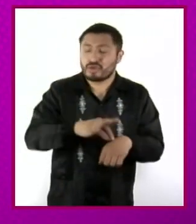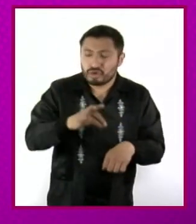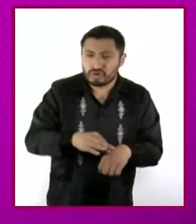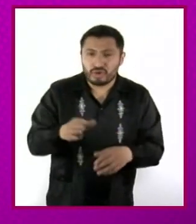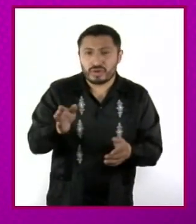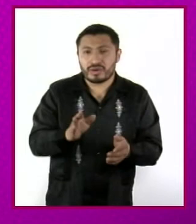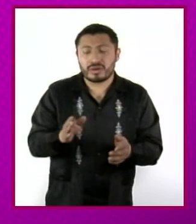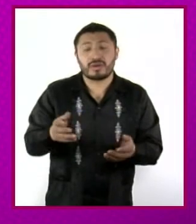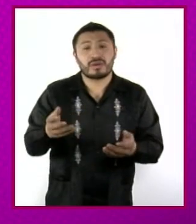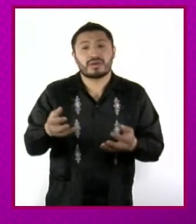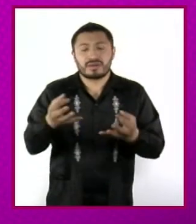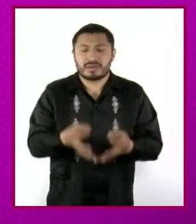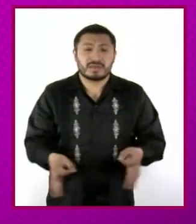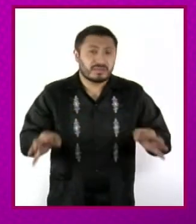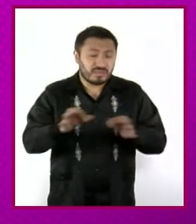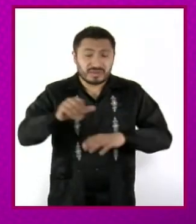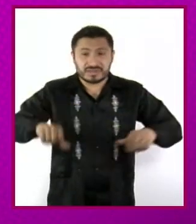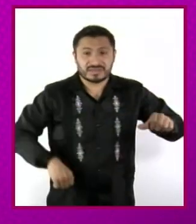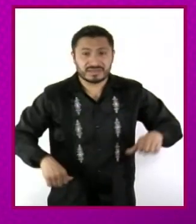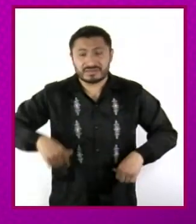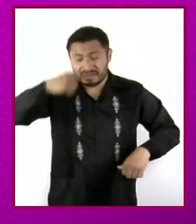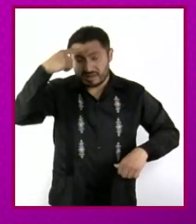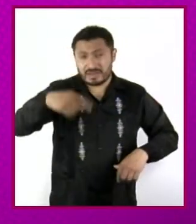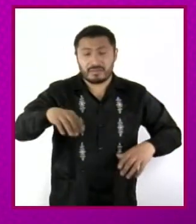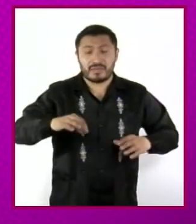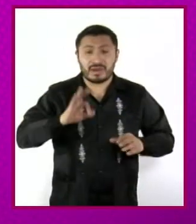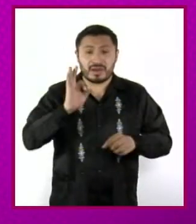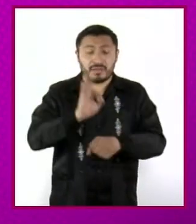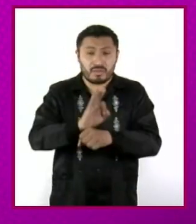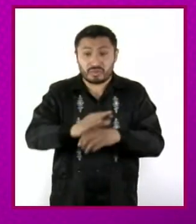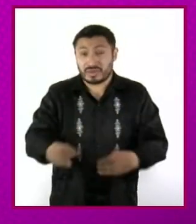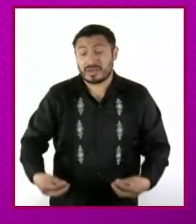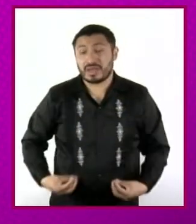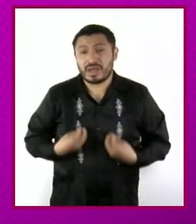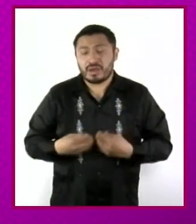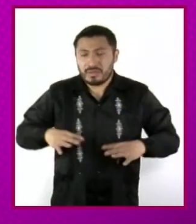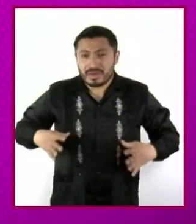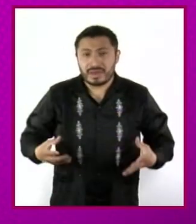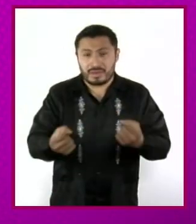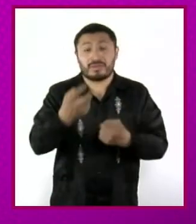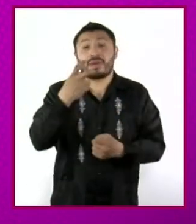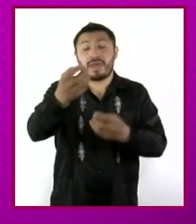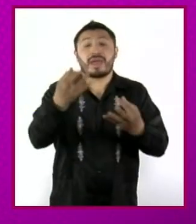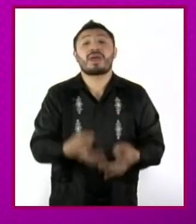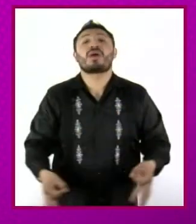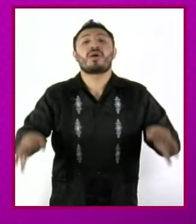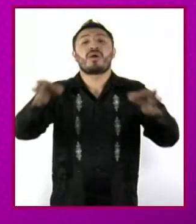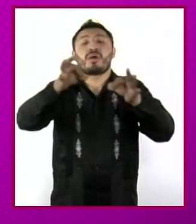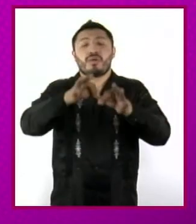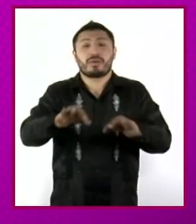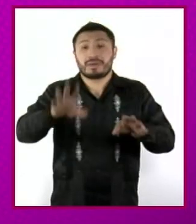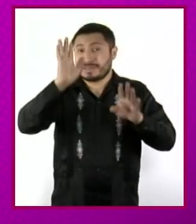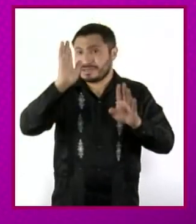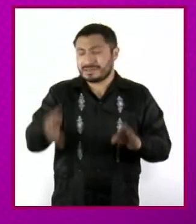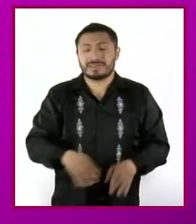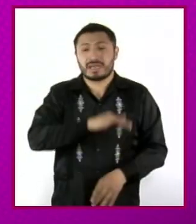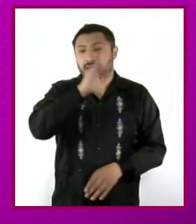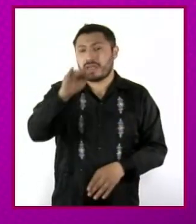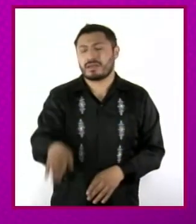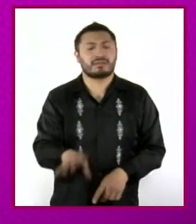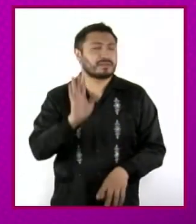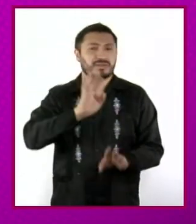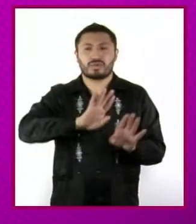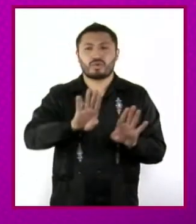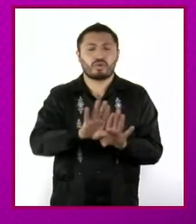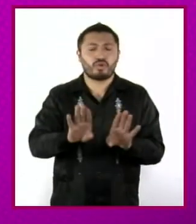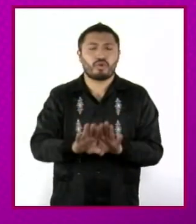importantes para salvar la vida, porque lo importante es la vida, ya no es el pactar con